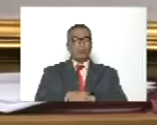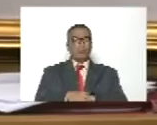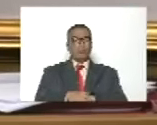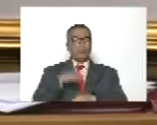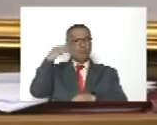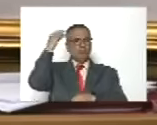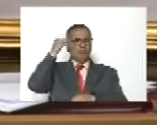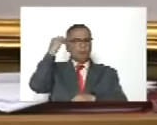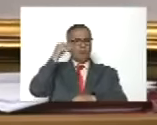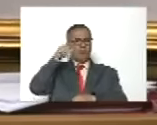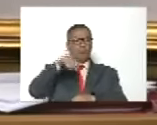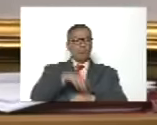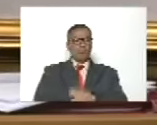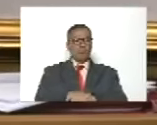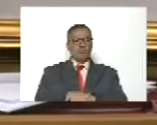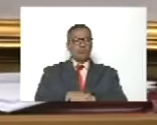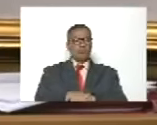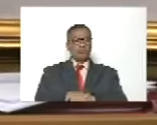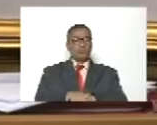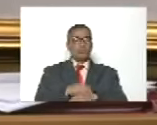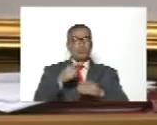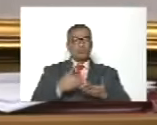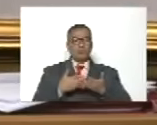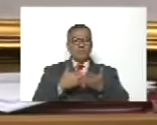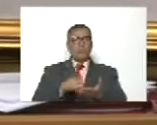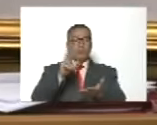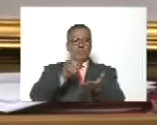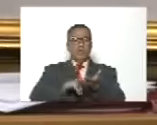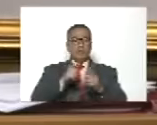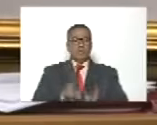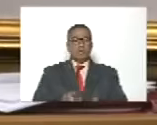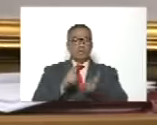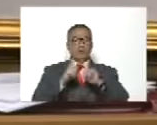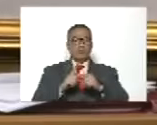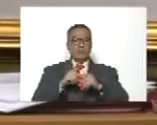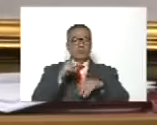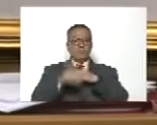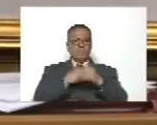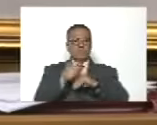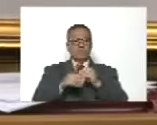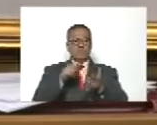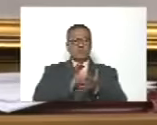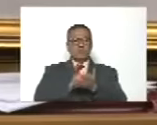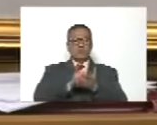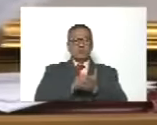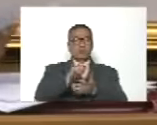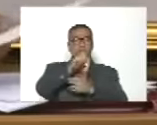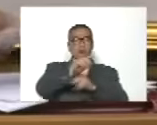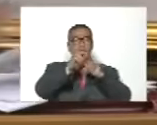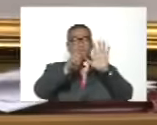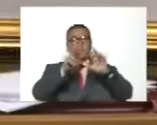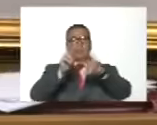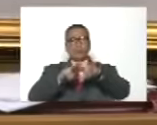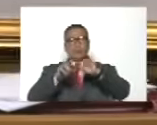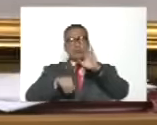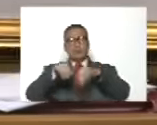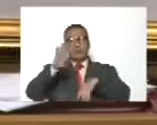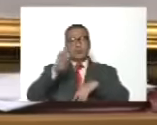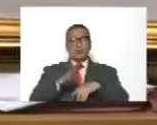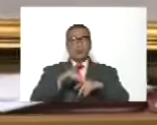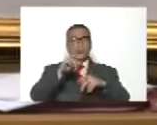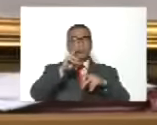En consecuencia, se declara aprobada la autorización de acuerdo a lo consagrado en los artículos 187, numeral